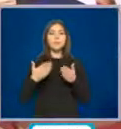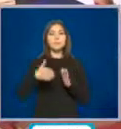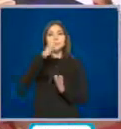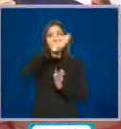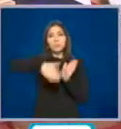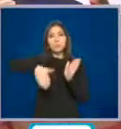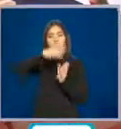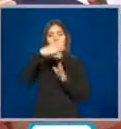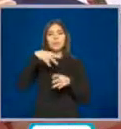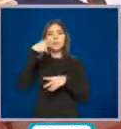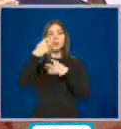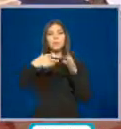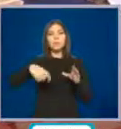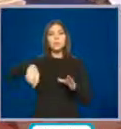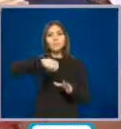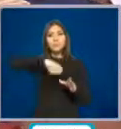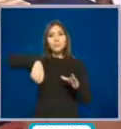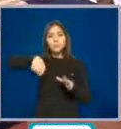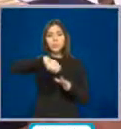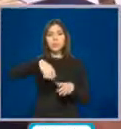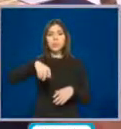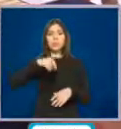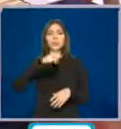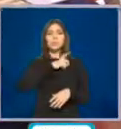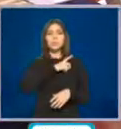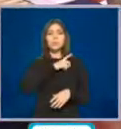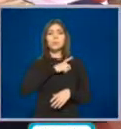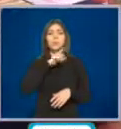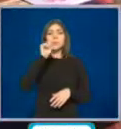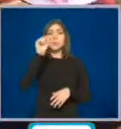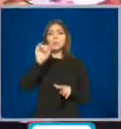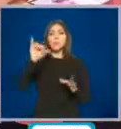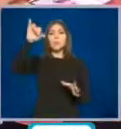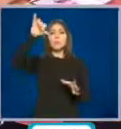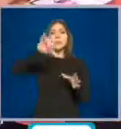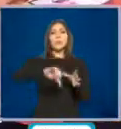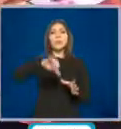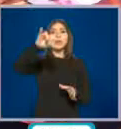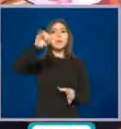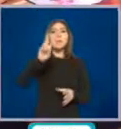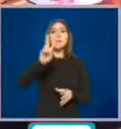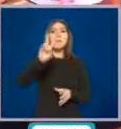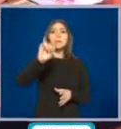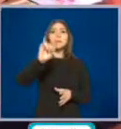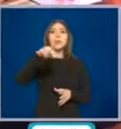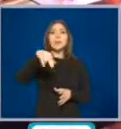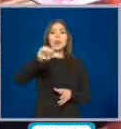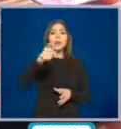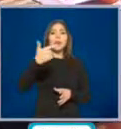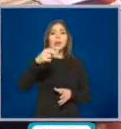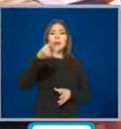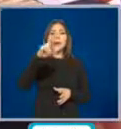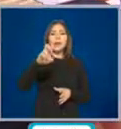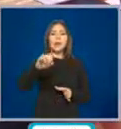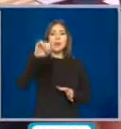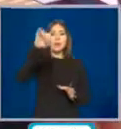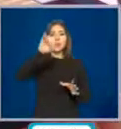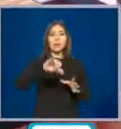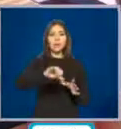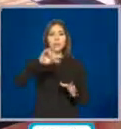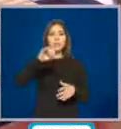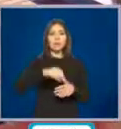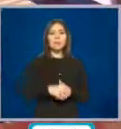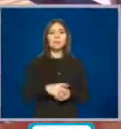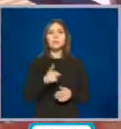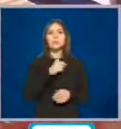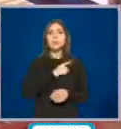diagonal, los vamos a mezclar y lo único que vamos a hacer va a ser con un chorrito de vinagre. Este va directo, no se preocupen. Vamos a agregar un